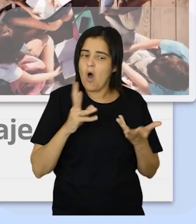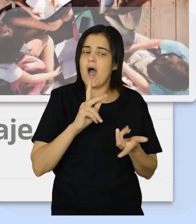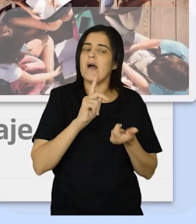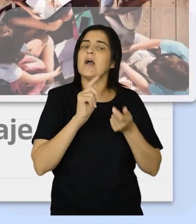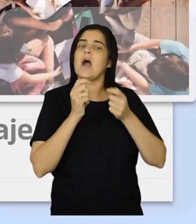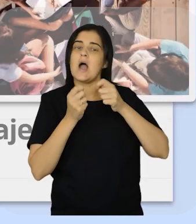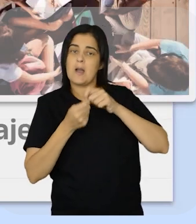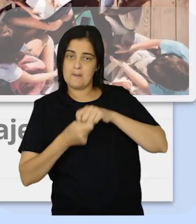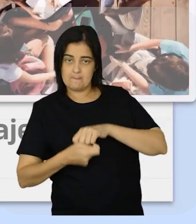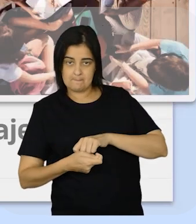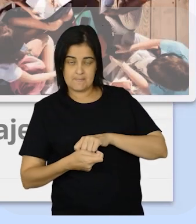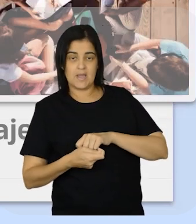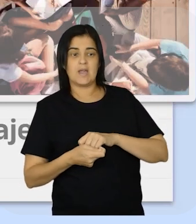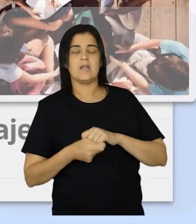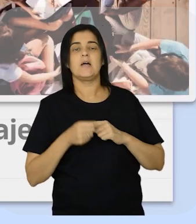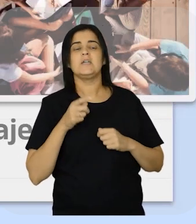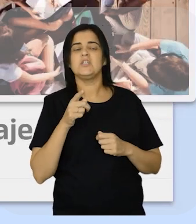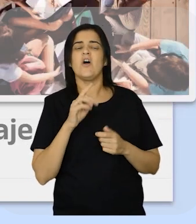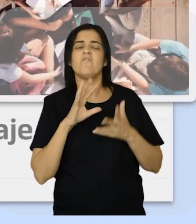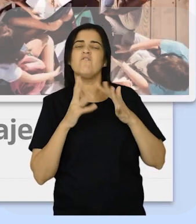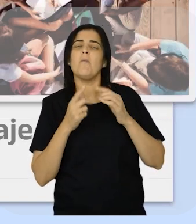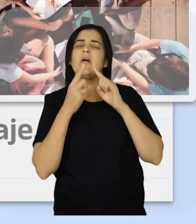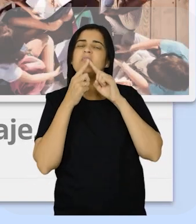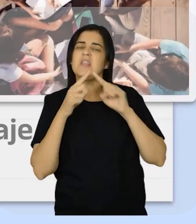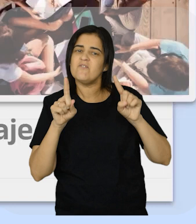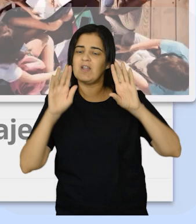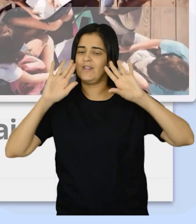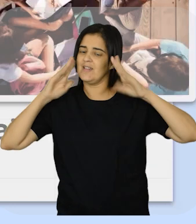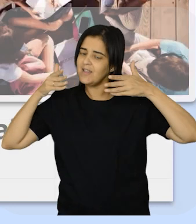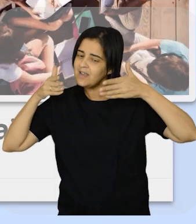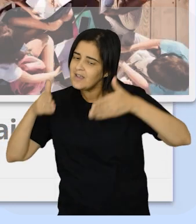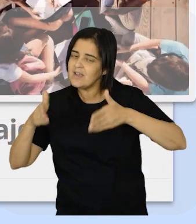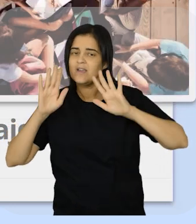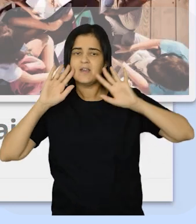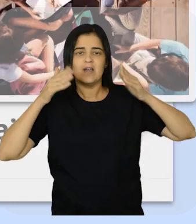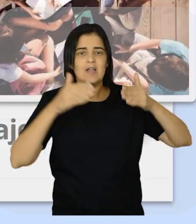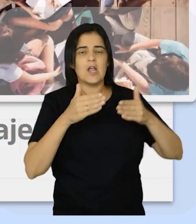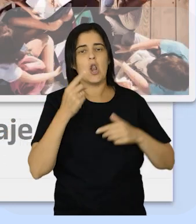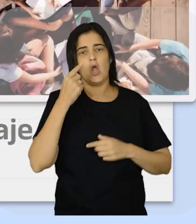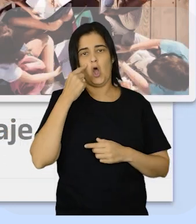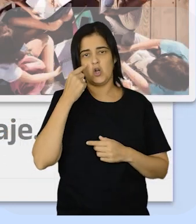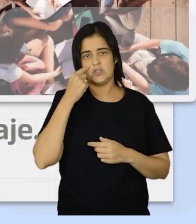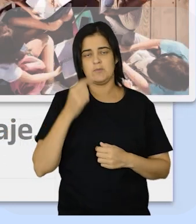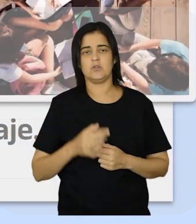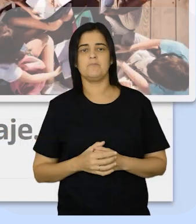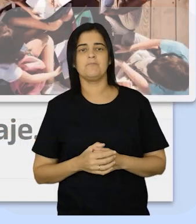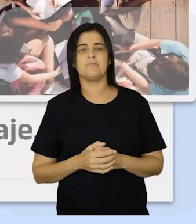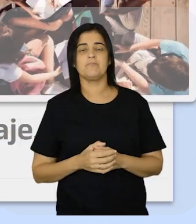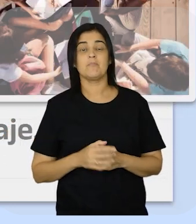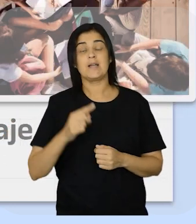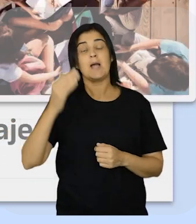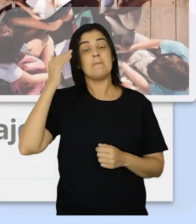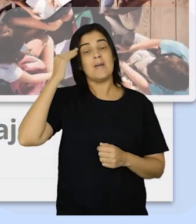y son formas diferentes de abordar el conocimiento. Esta